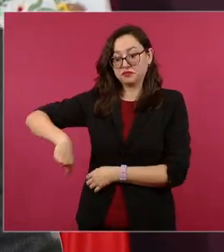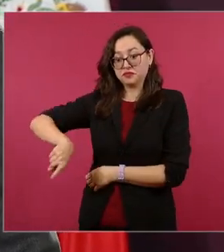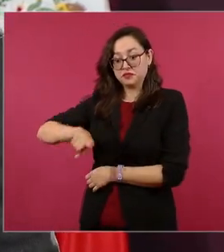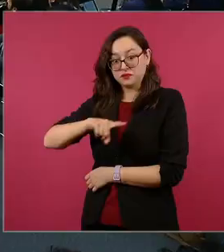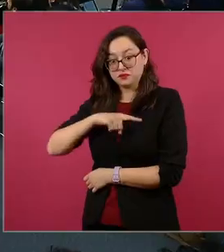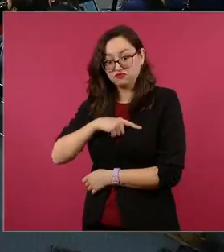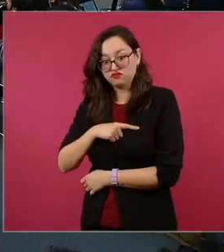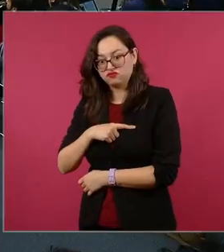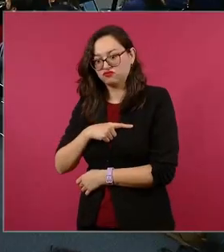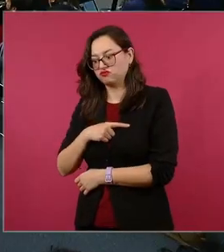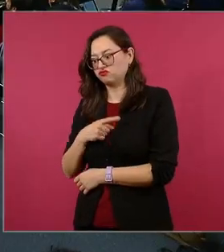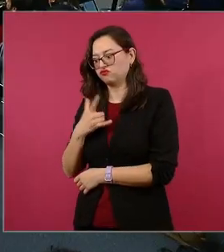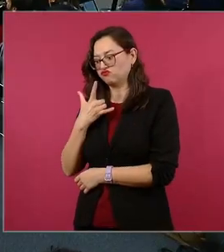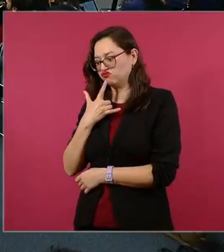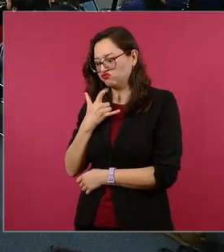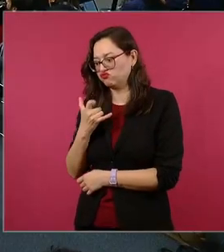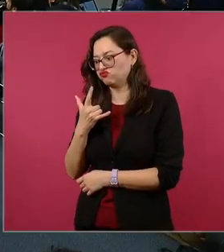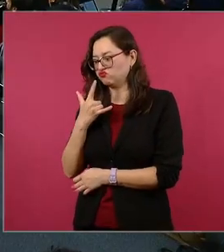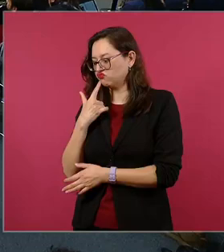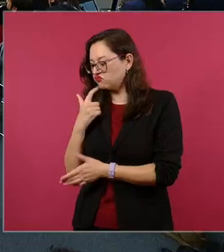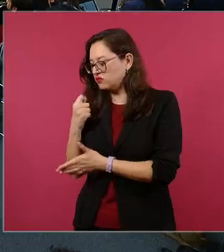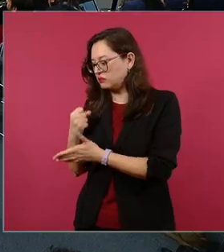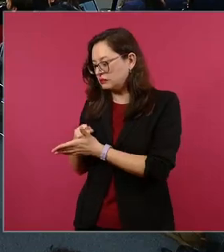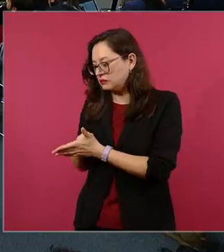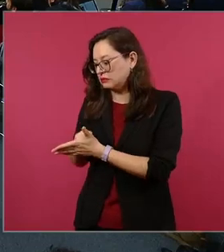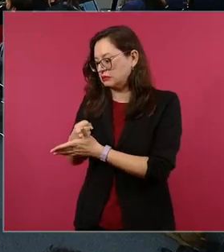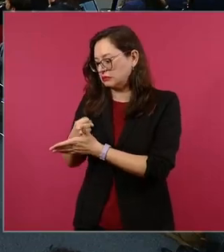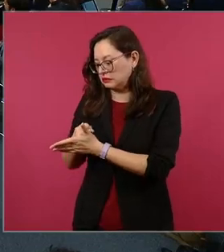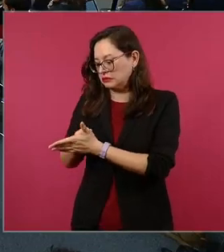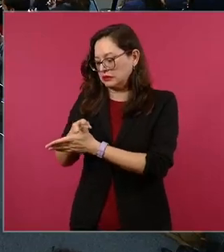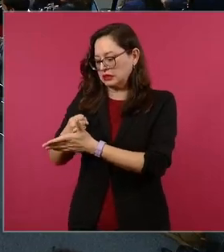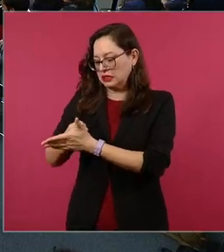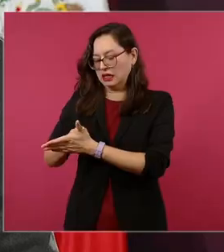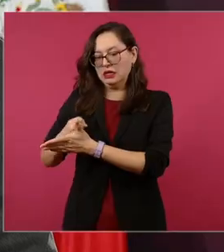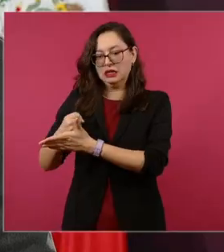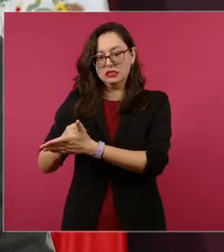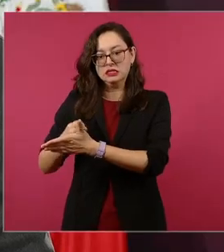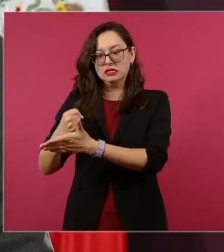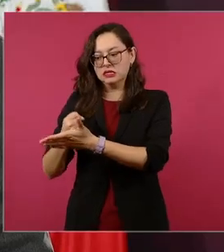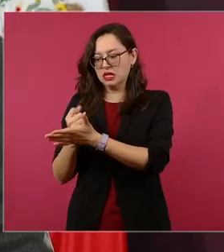para llevar a esta transformación pacífica.